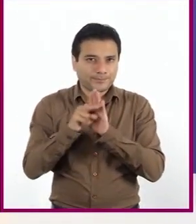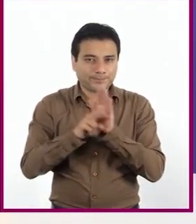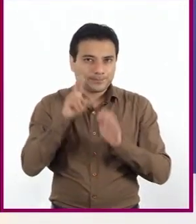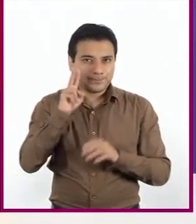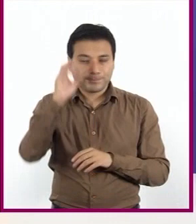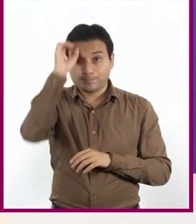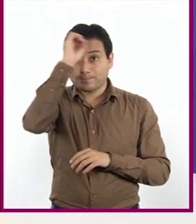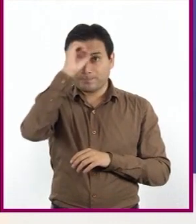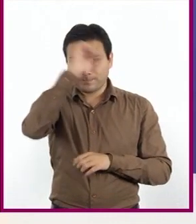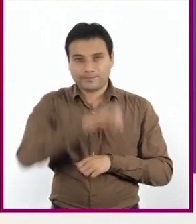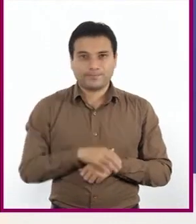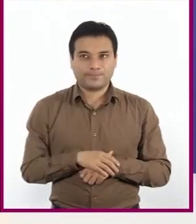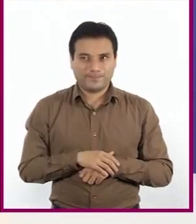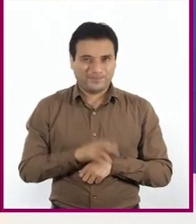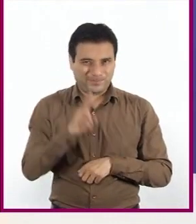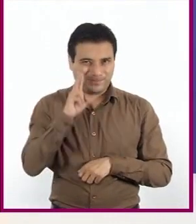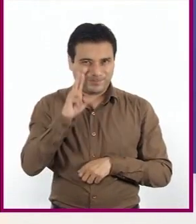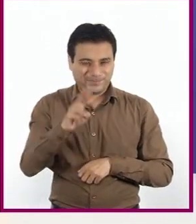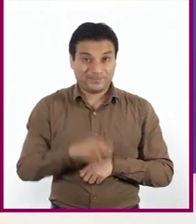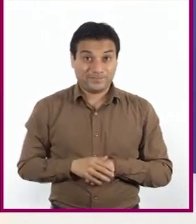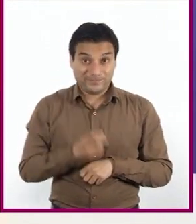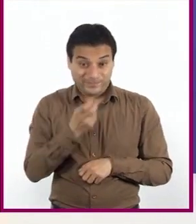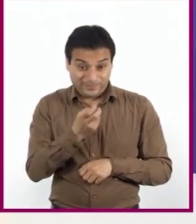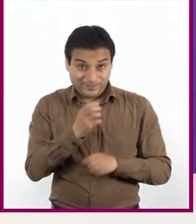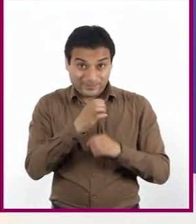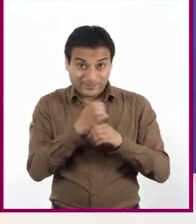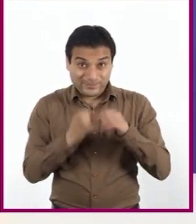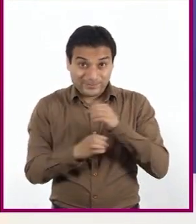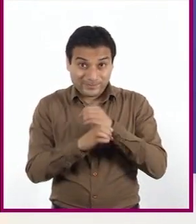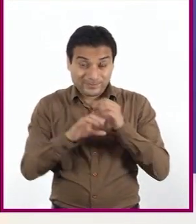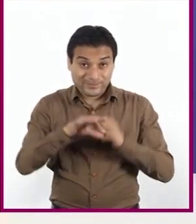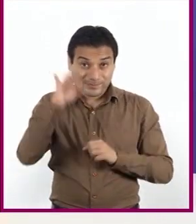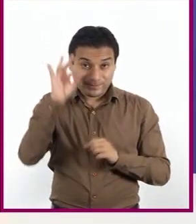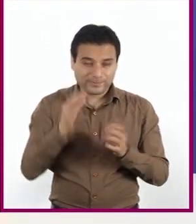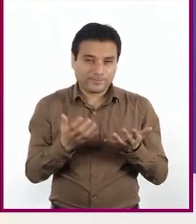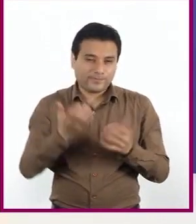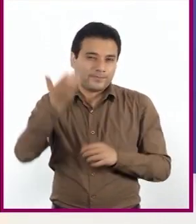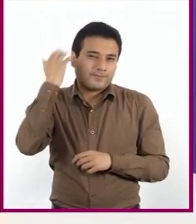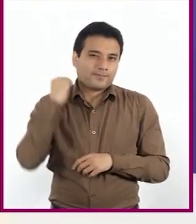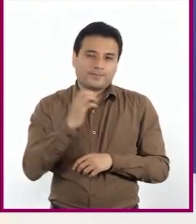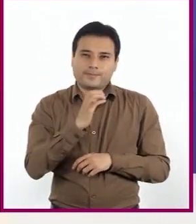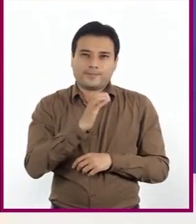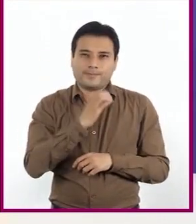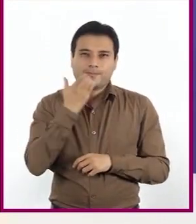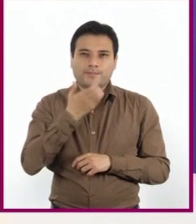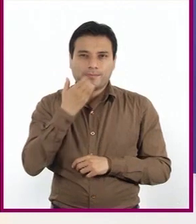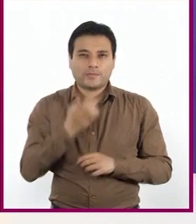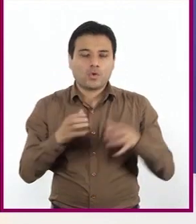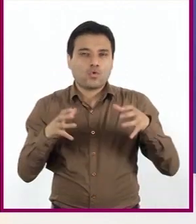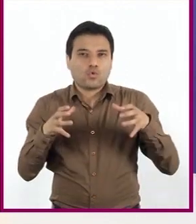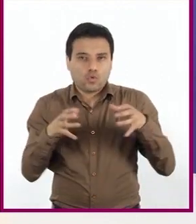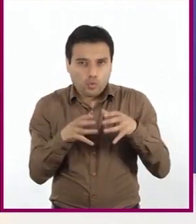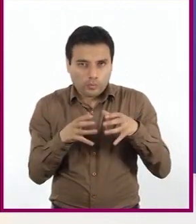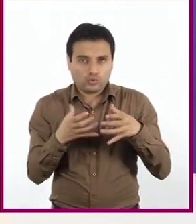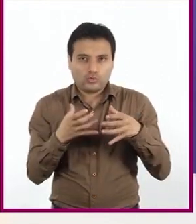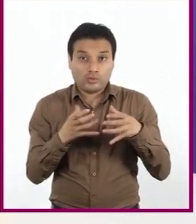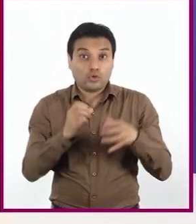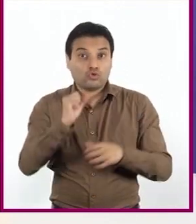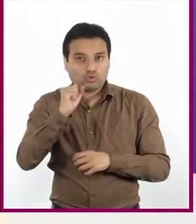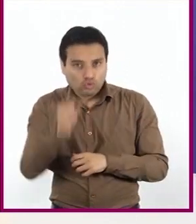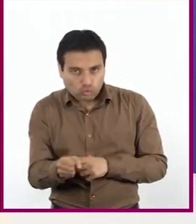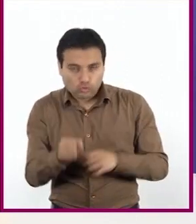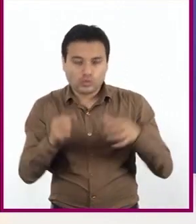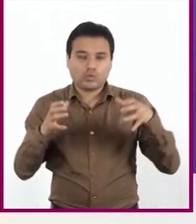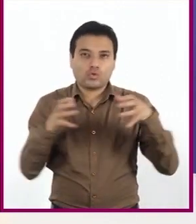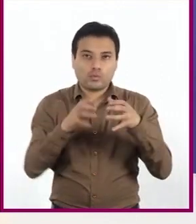se menciona en él, este hallazgo es una prueba de las redes comerciales que existían entre el sur y centro de